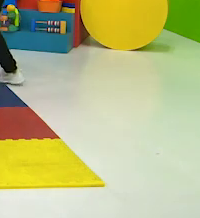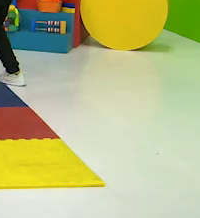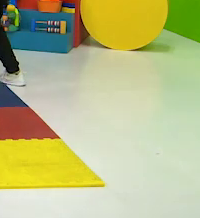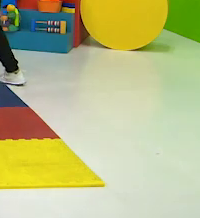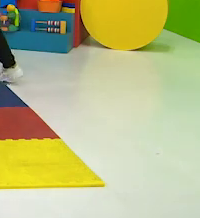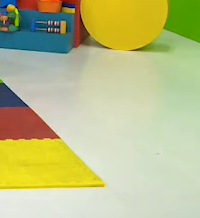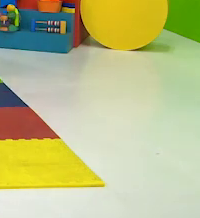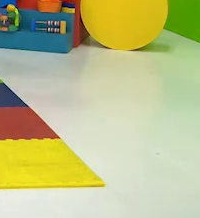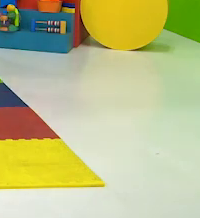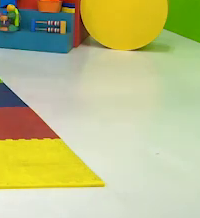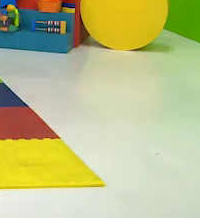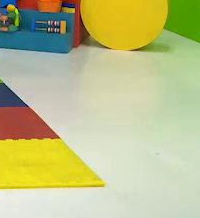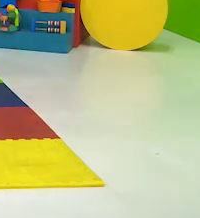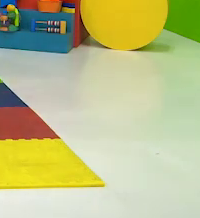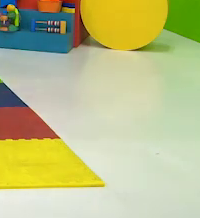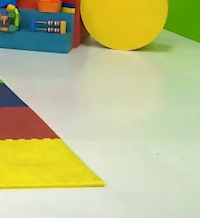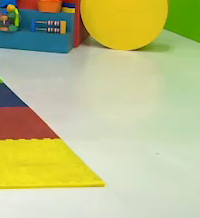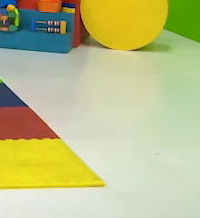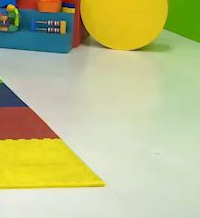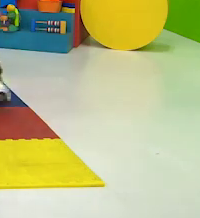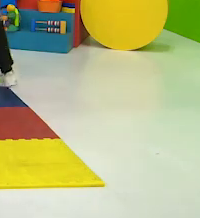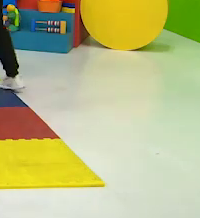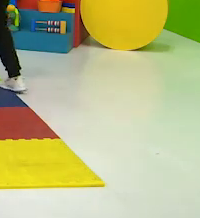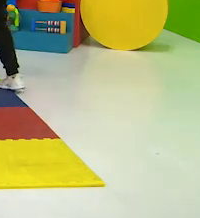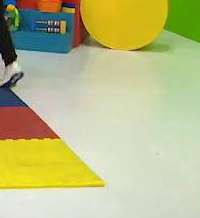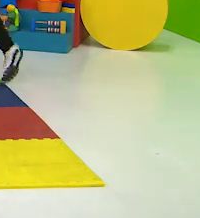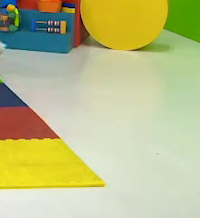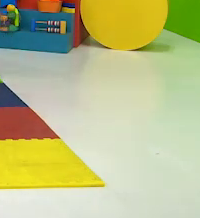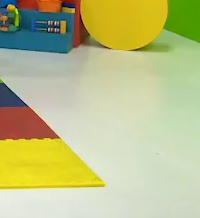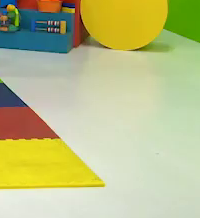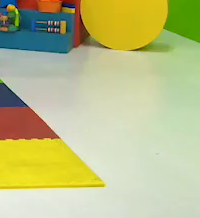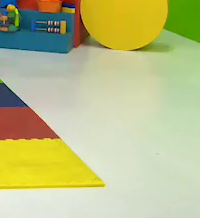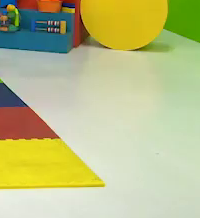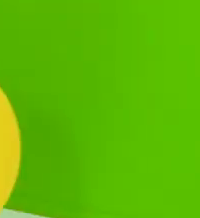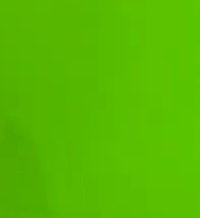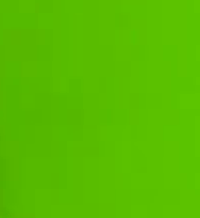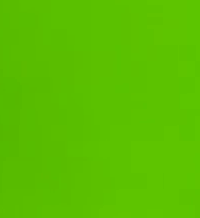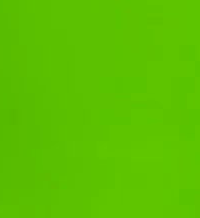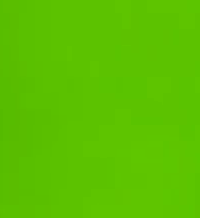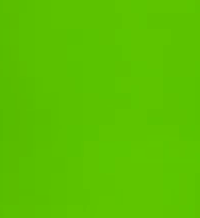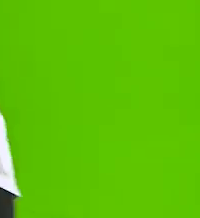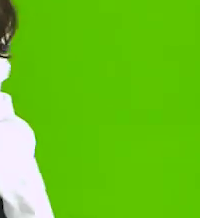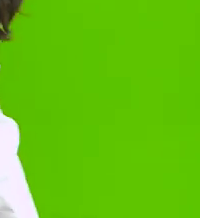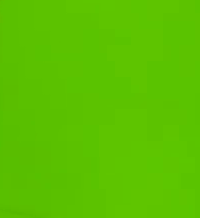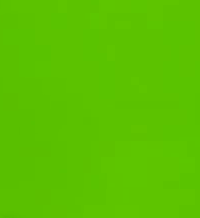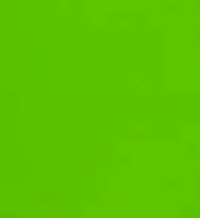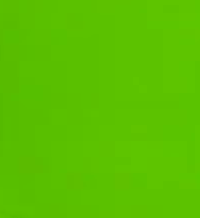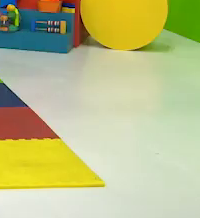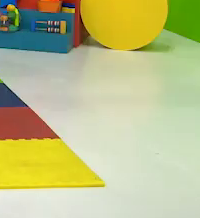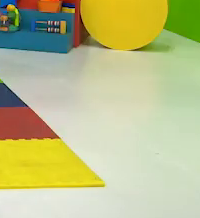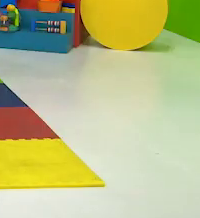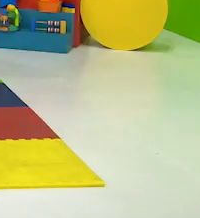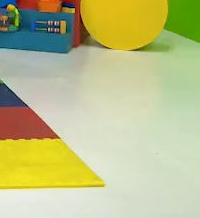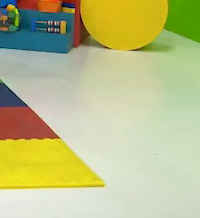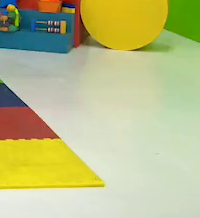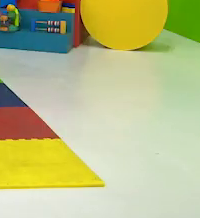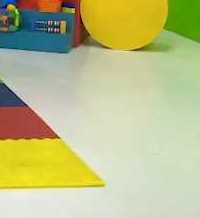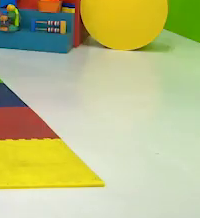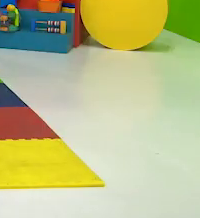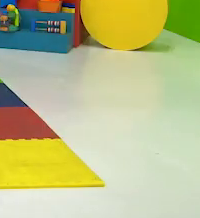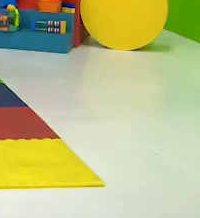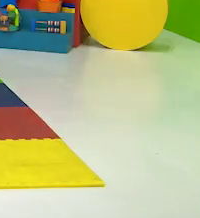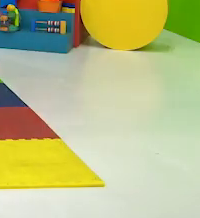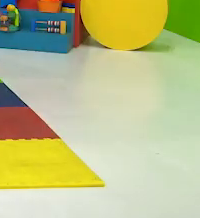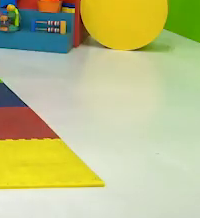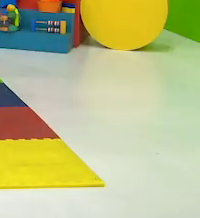veo. ¡Y ahí va! Es como bailar. ¡Bien! ¡Ahí te va!